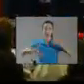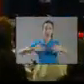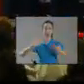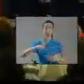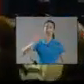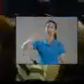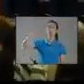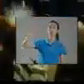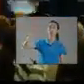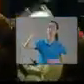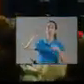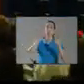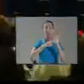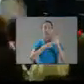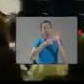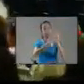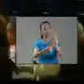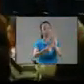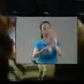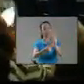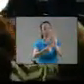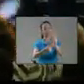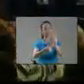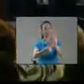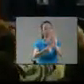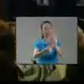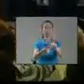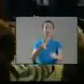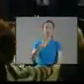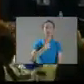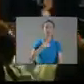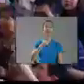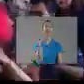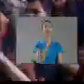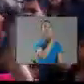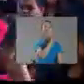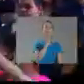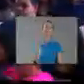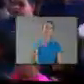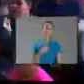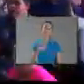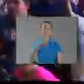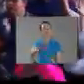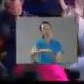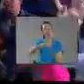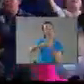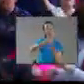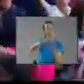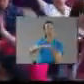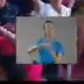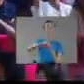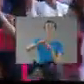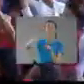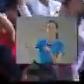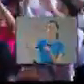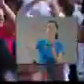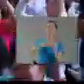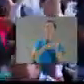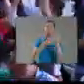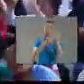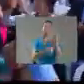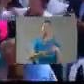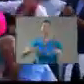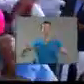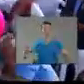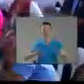fluía en su presencia. Yo cantaré, yo danzaré en su